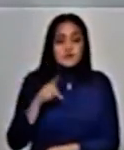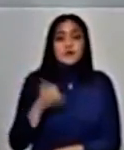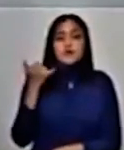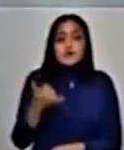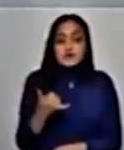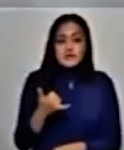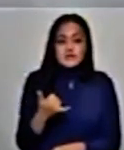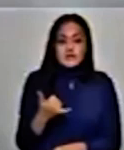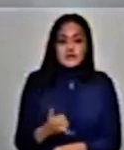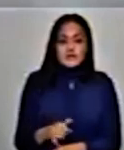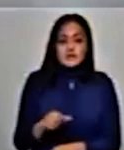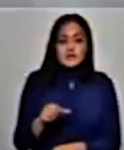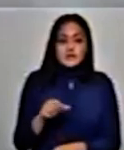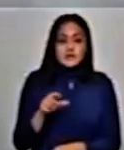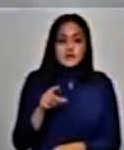en